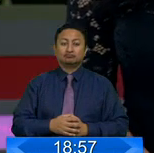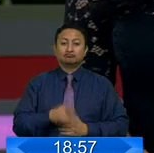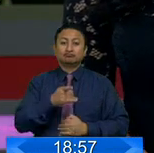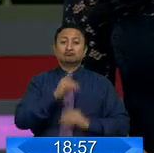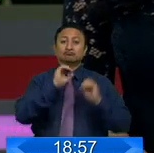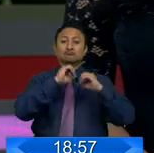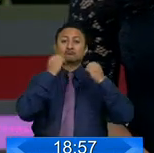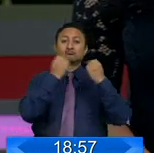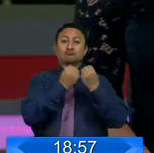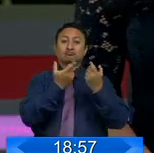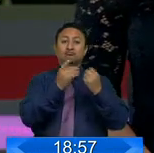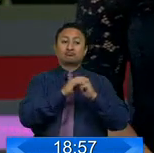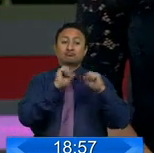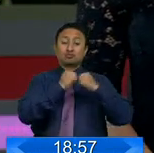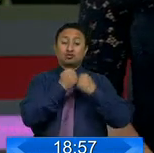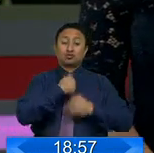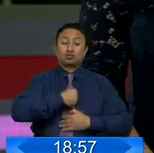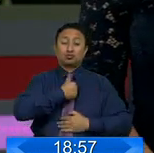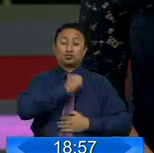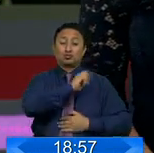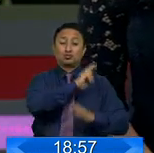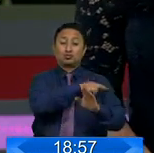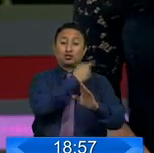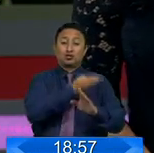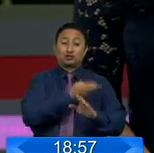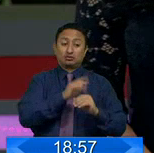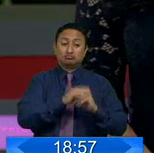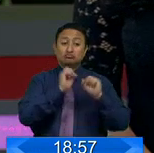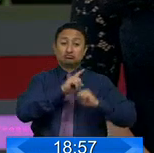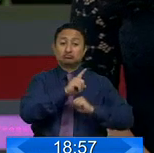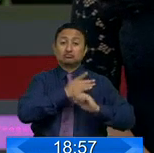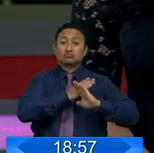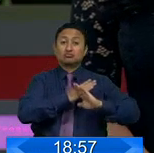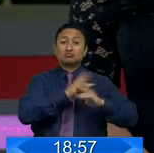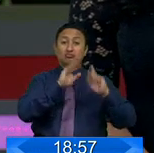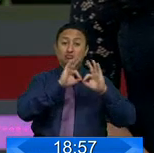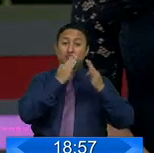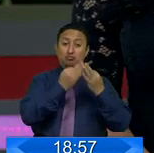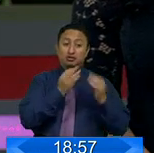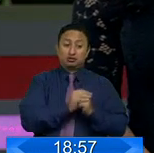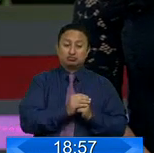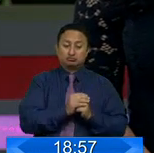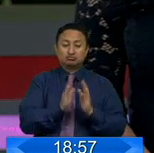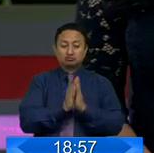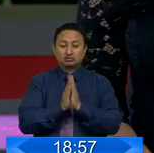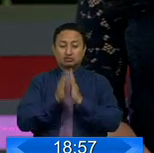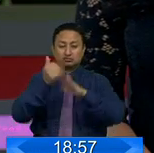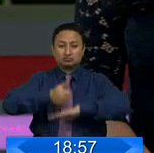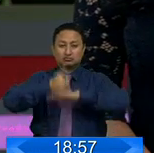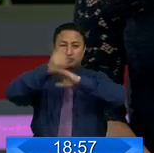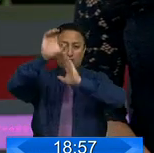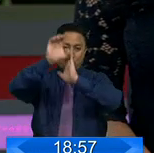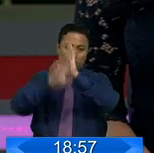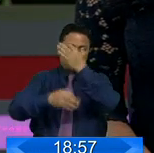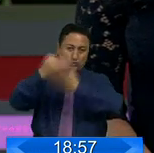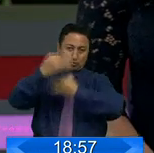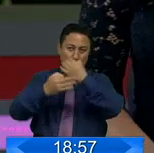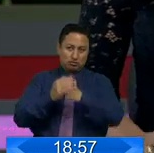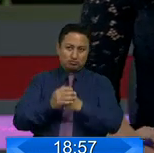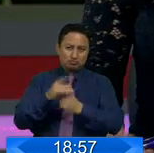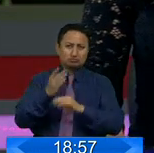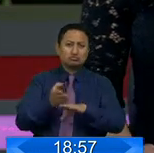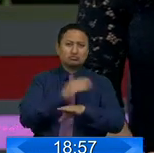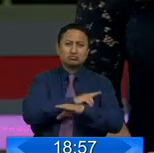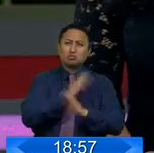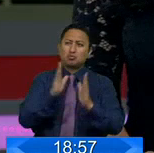Organizaciones de la sociedad civil y religiosas que defienden la familia esperan que la Corte Constitucional se pronuncie sobre una solicitud que